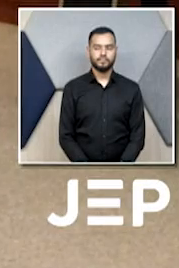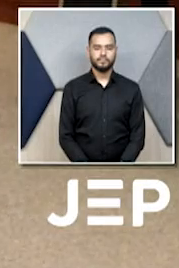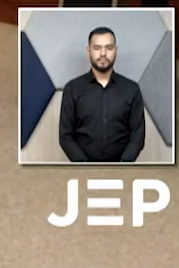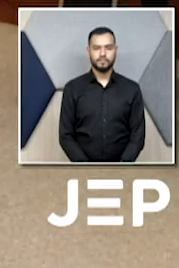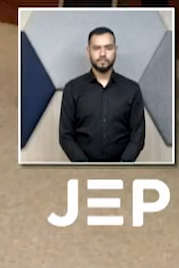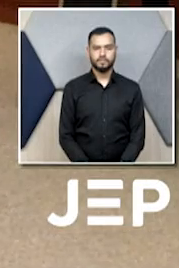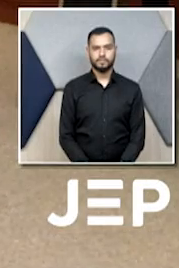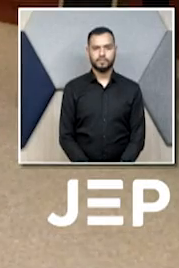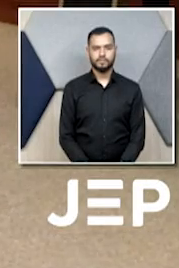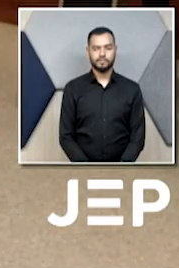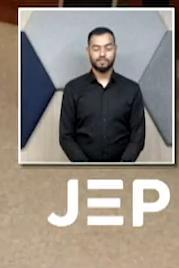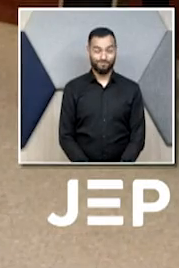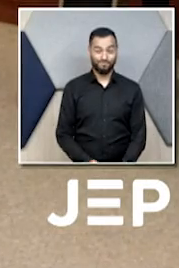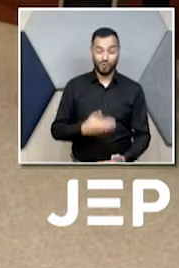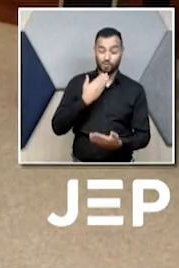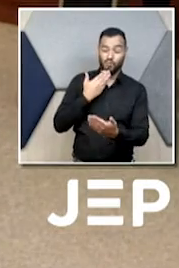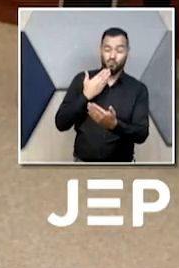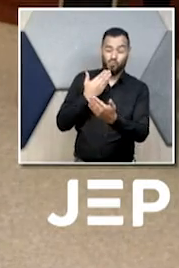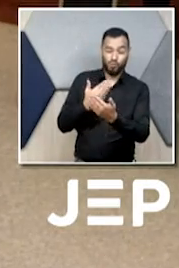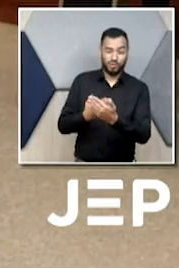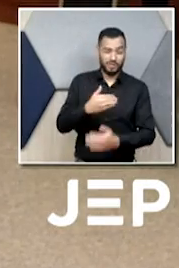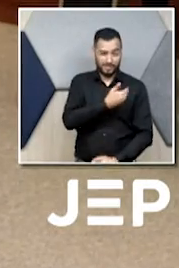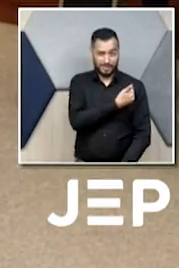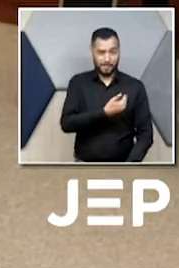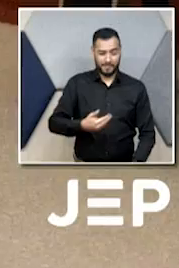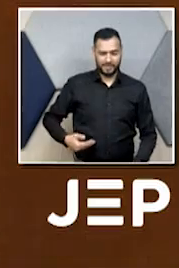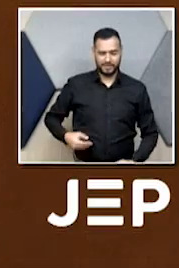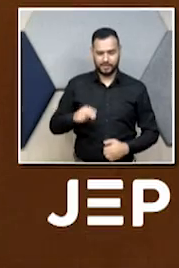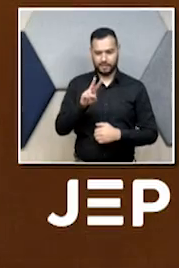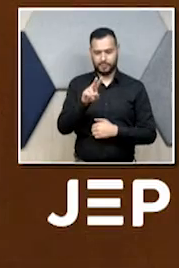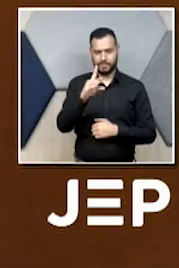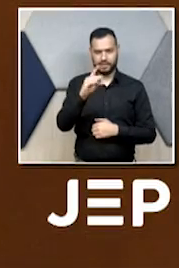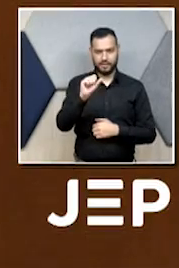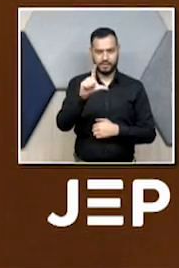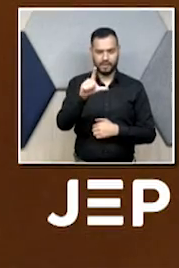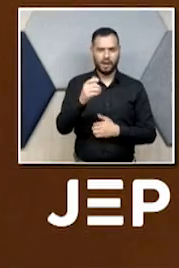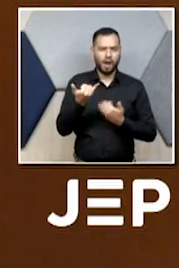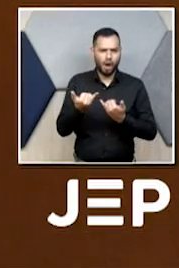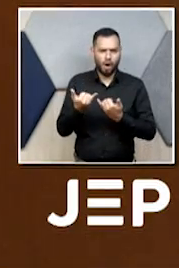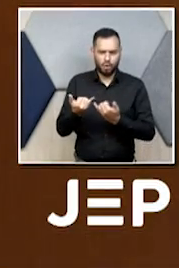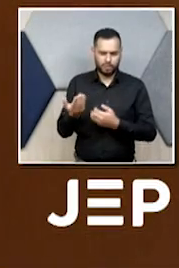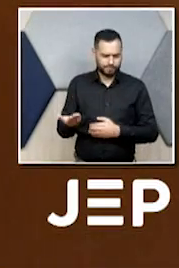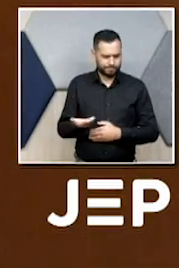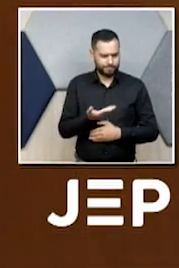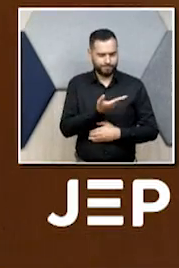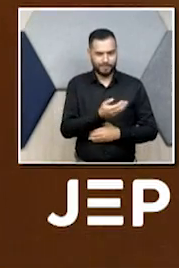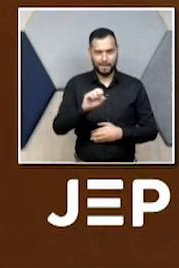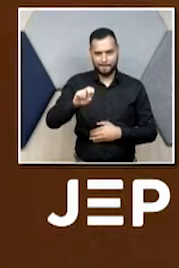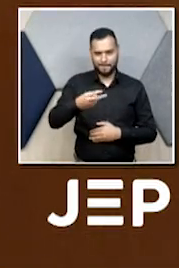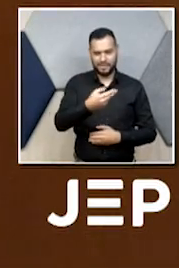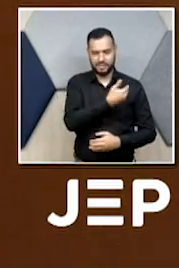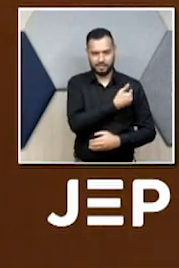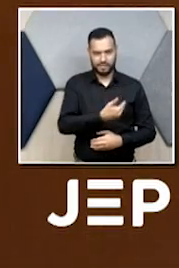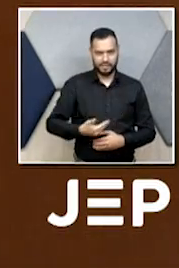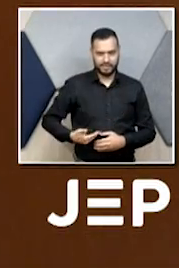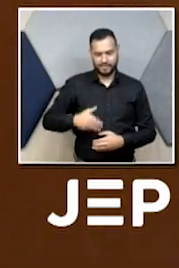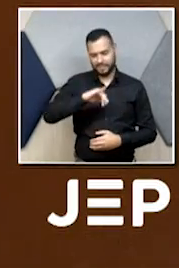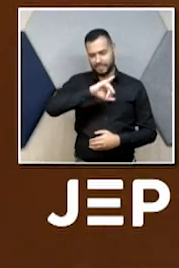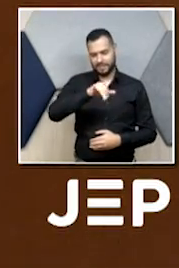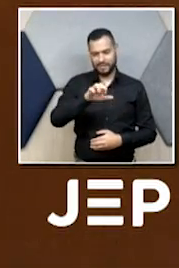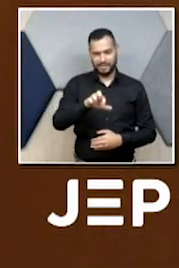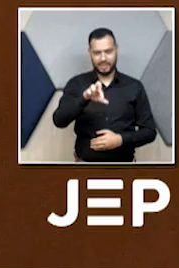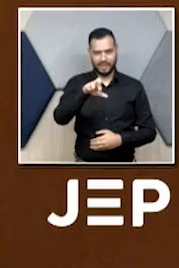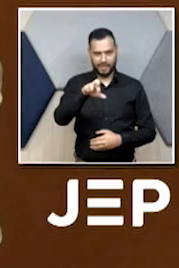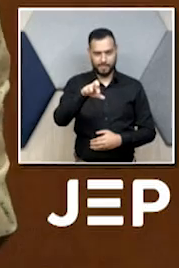Muchas gracias, presidente Vidal. Ahora le concedo el uso de la palabra a la señora vicepresidenta de la Jurisdicción Especial para la Paz, la